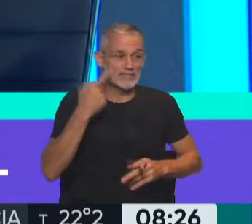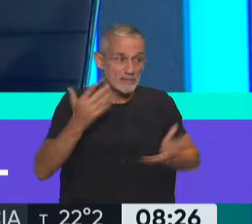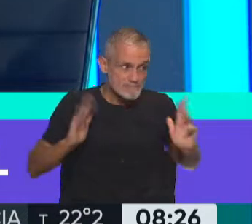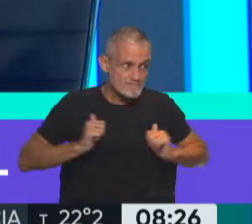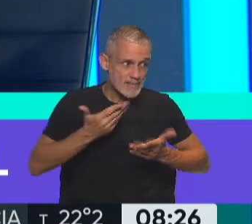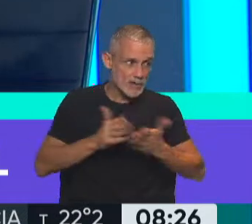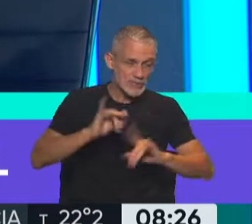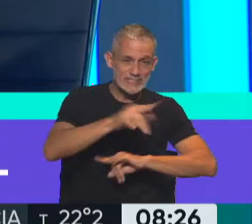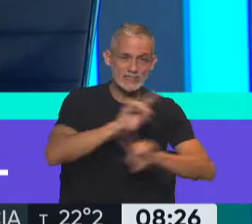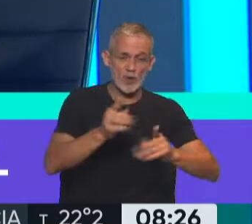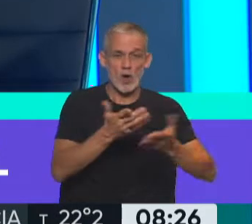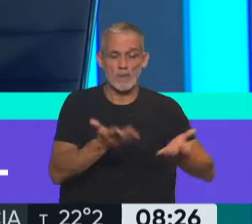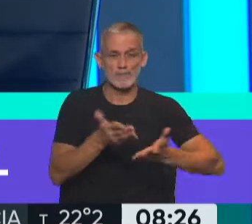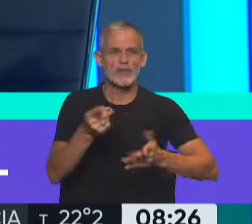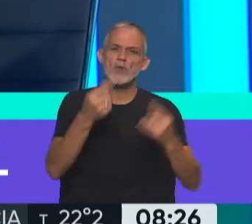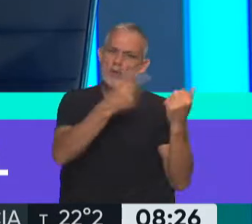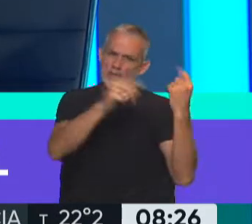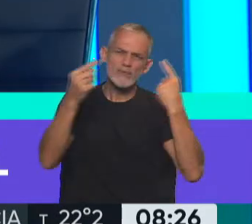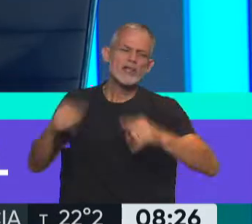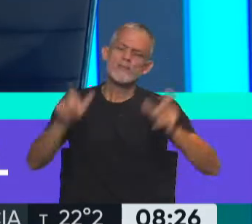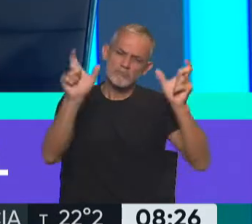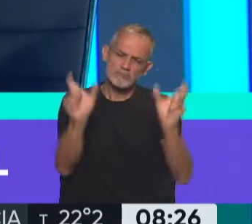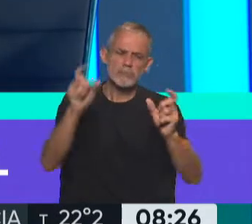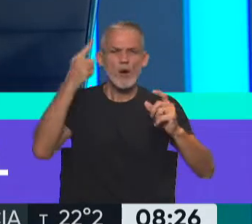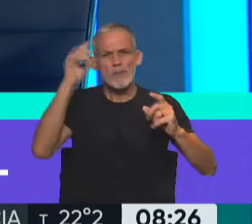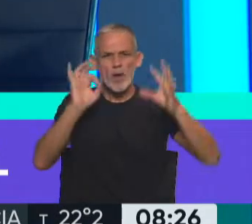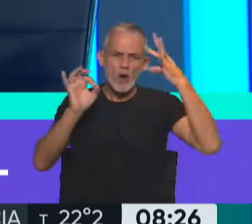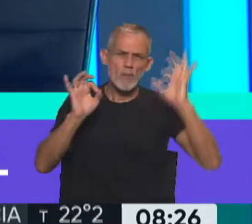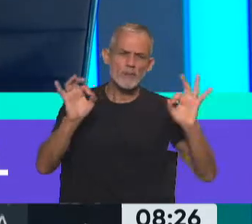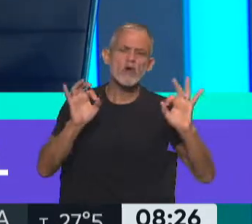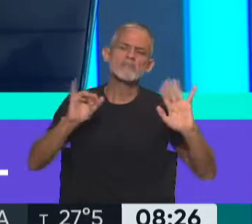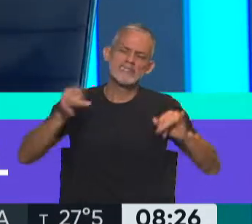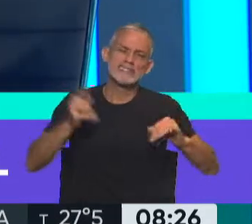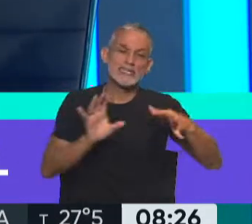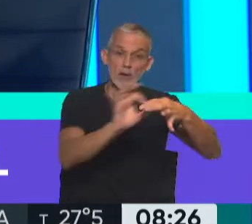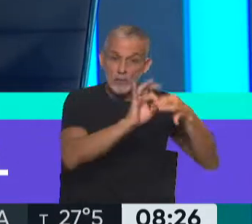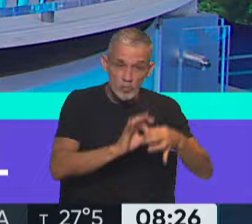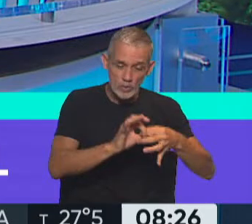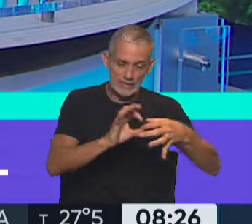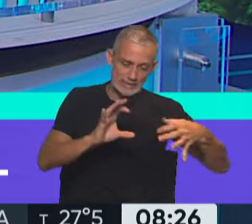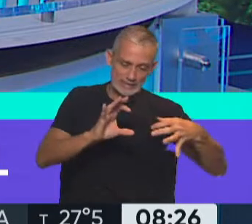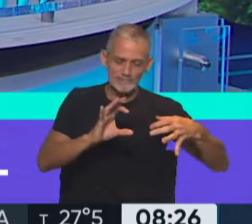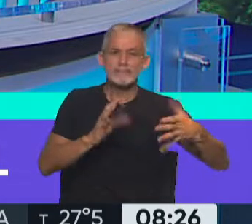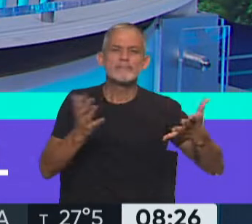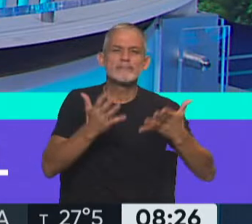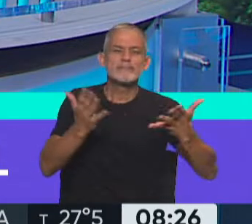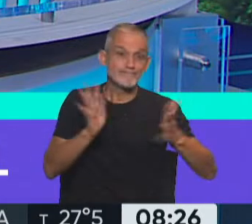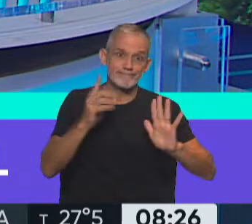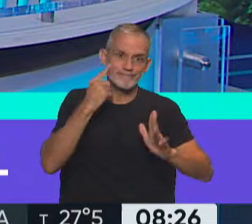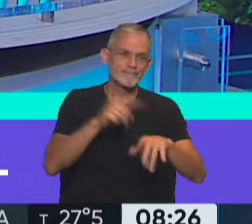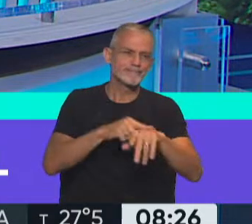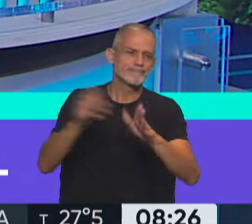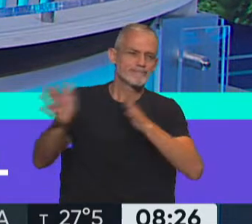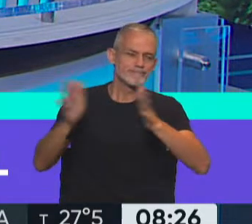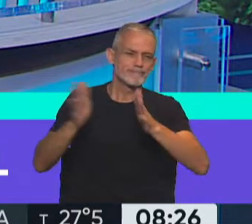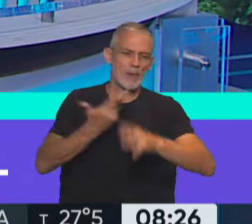renuncias. Las diferencias han sido muchas. Ahora, esto pone en riesgo la unidad. Es lo que se empieza a debatir en esta segunda etapa de la